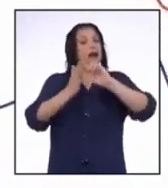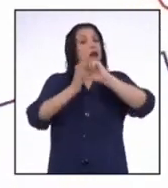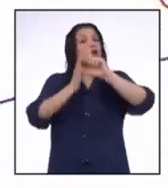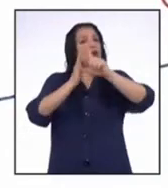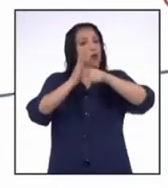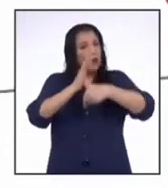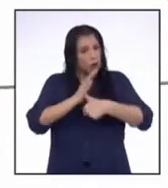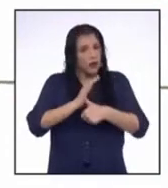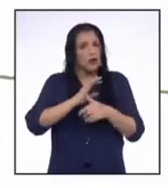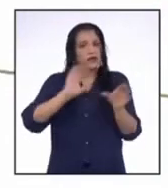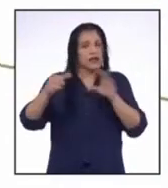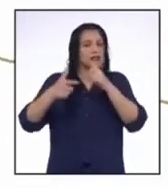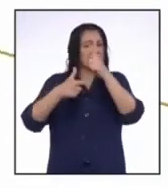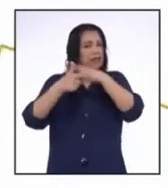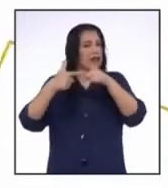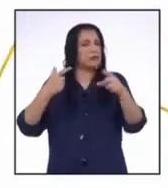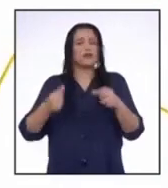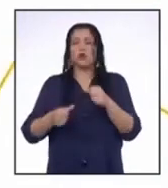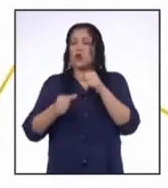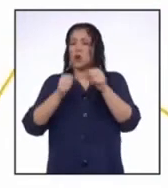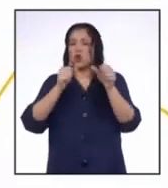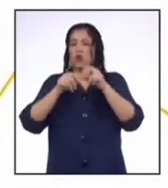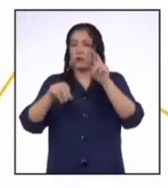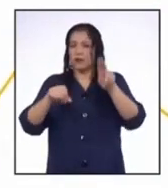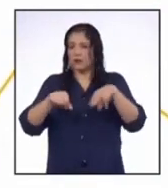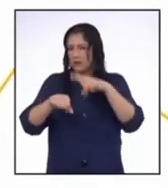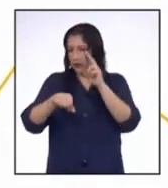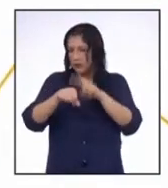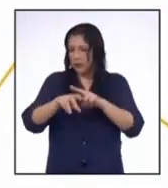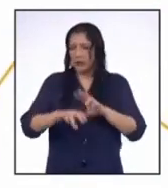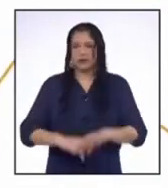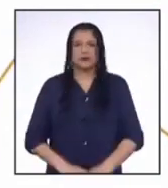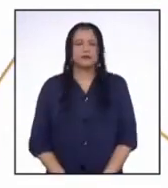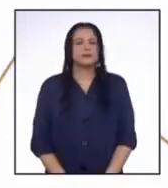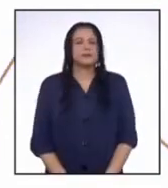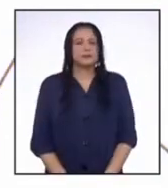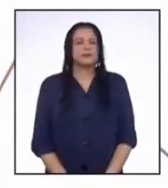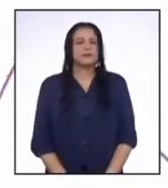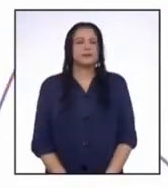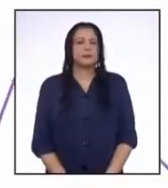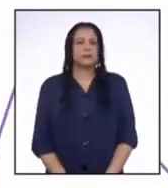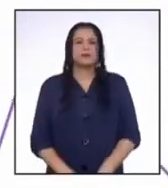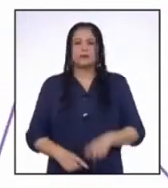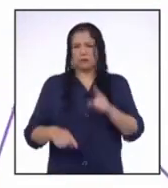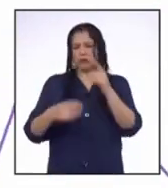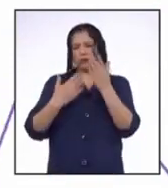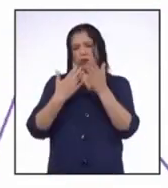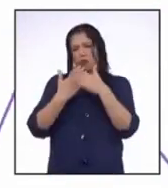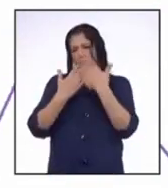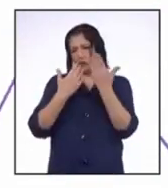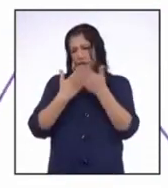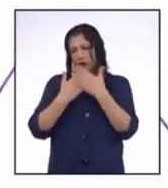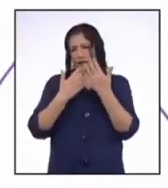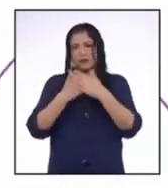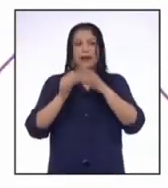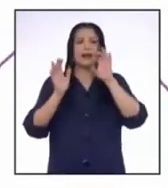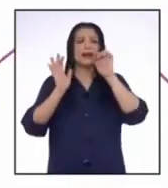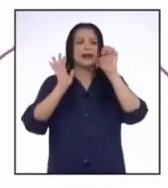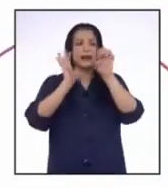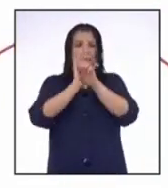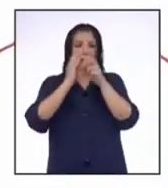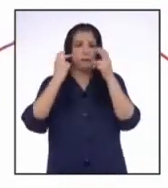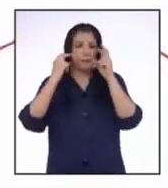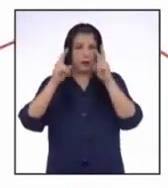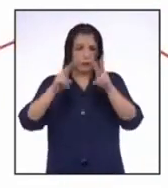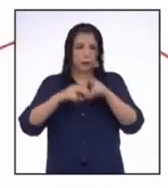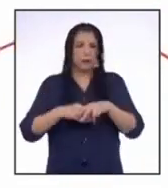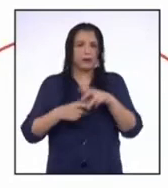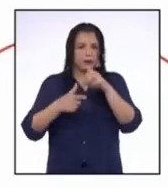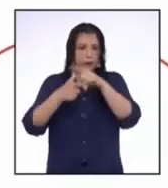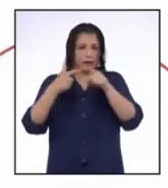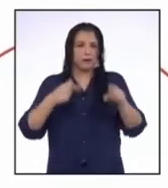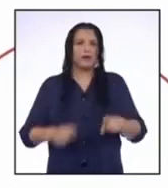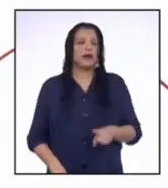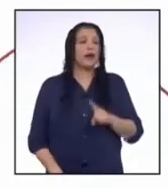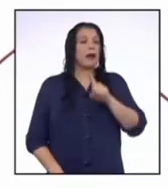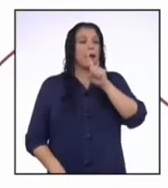se realiza la división como si fueran números naturales. Esto es sencillo. En el ejemplo vemos que tenemos que